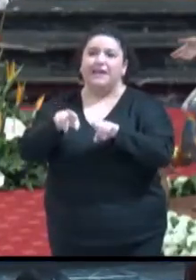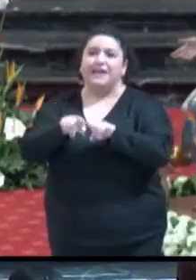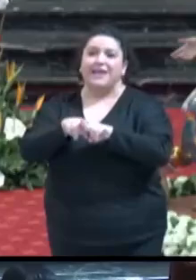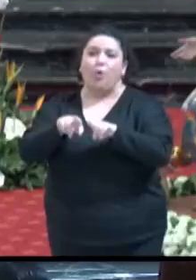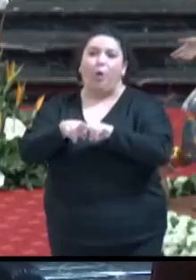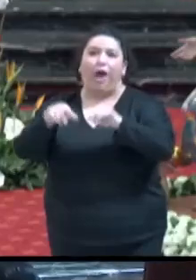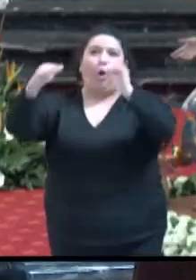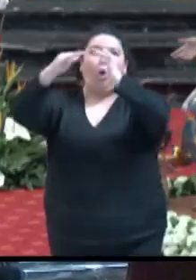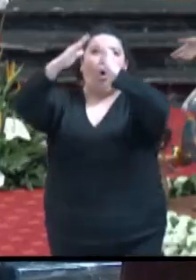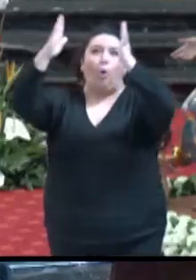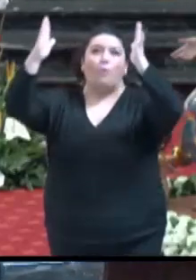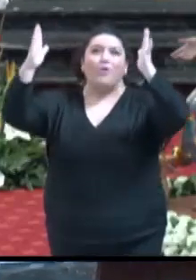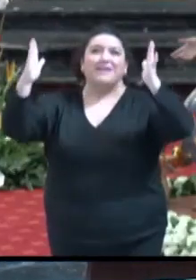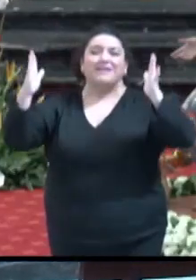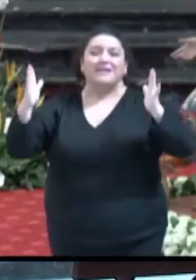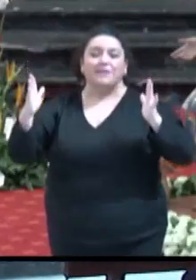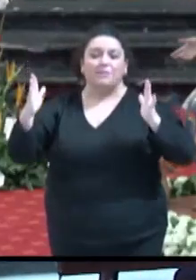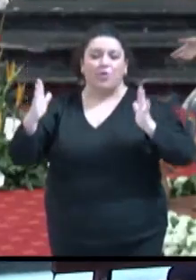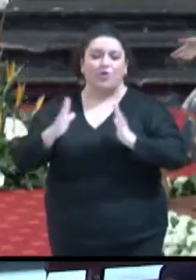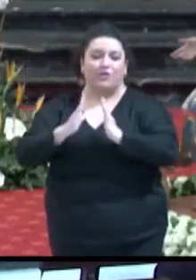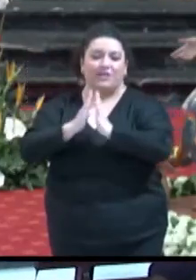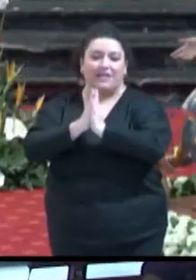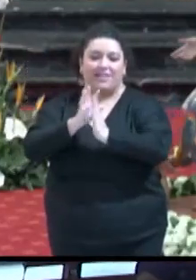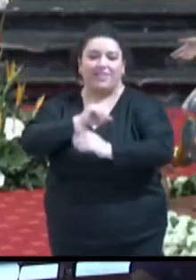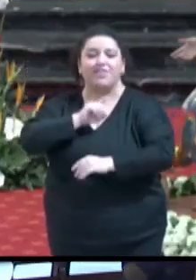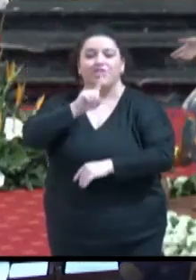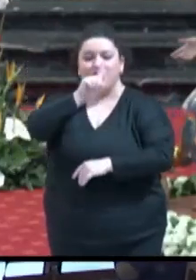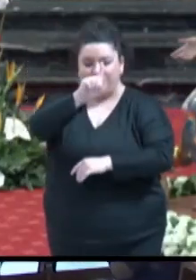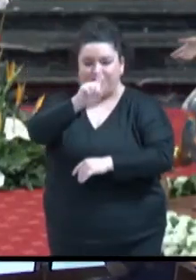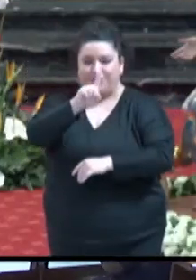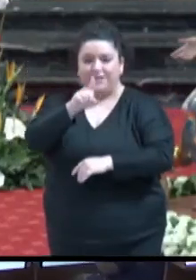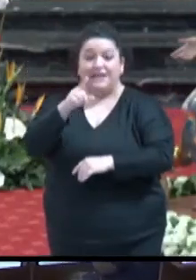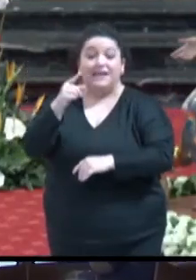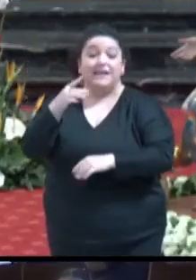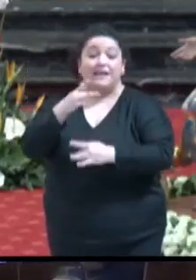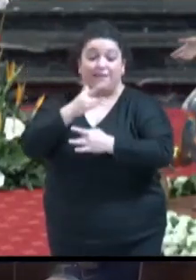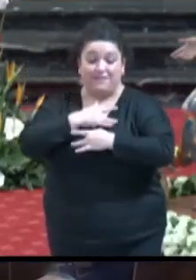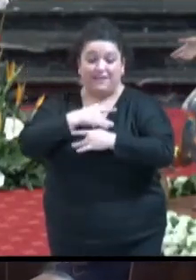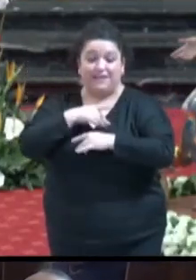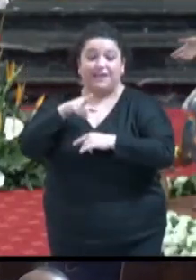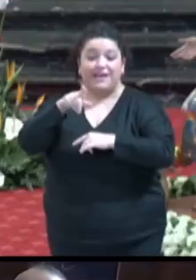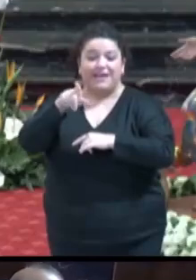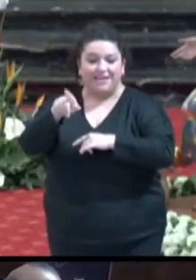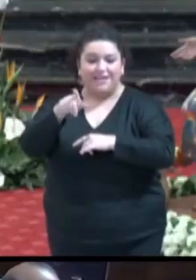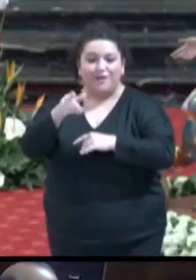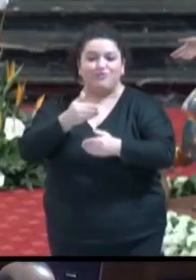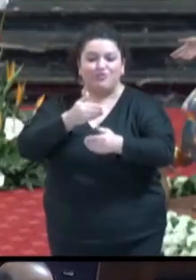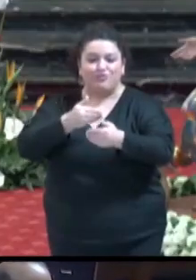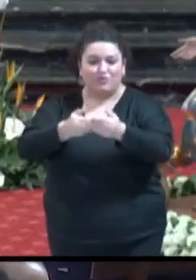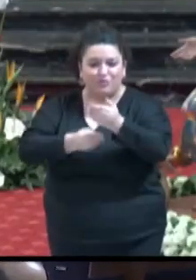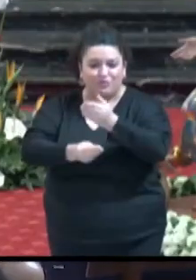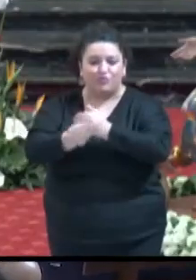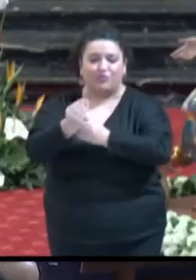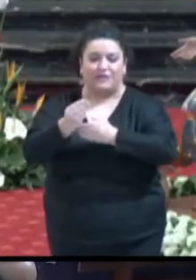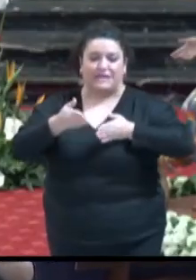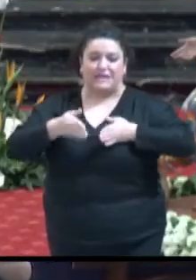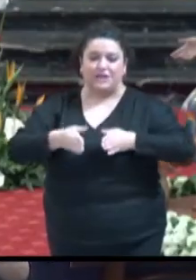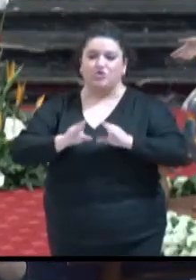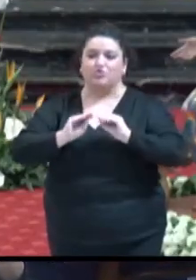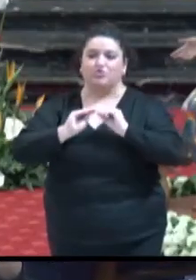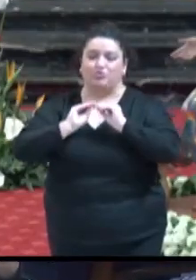templo y el Sagrario de Dios y ella es la que nos va a dar a luz su